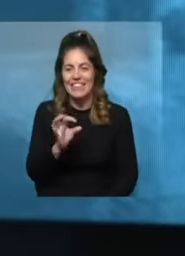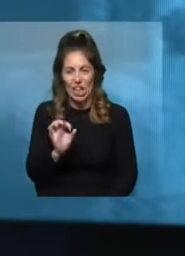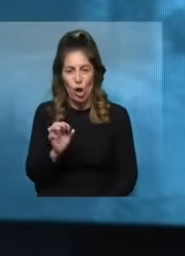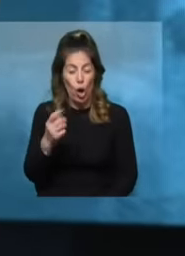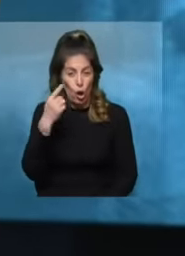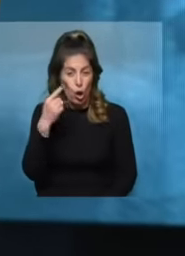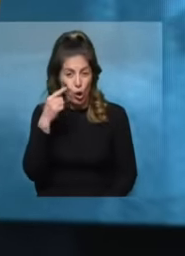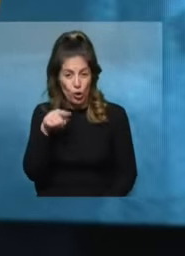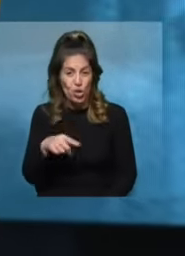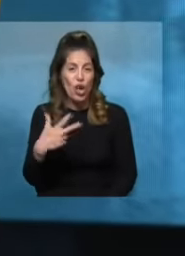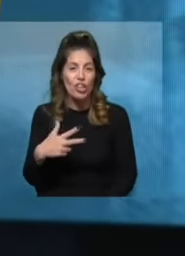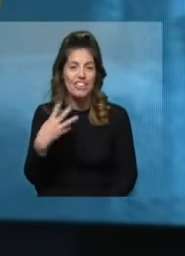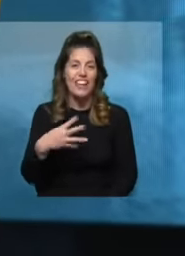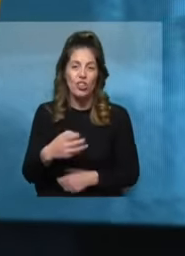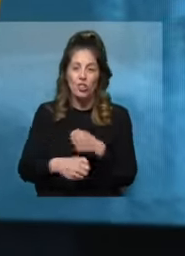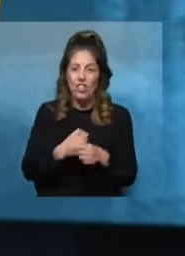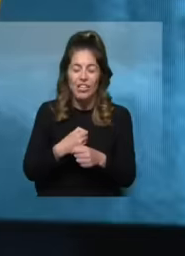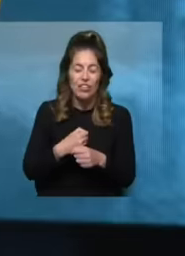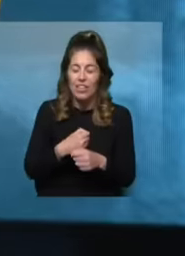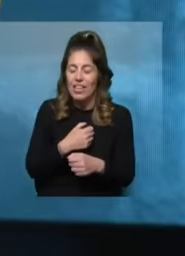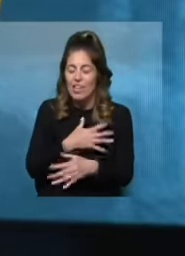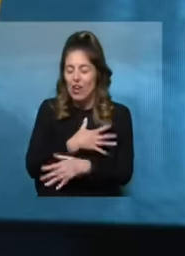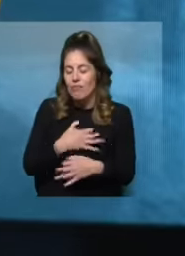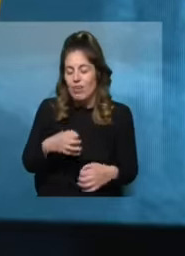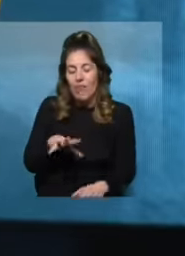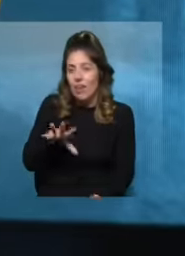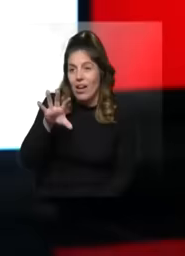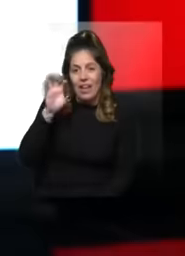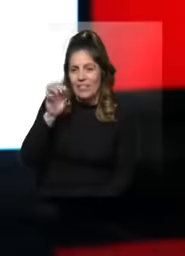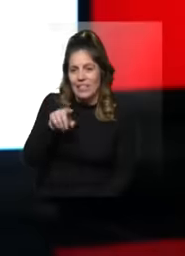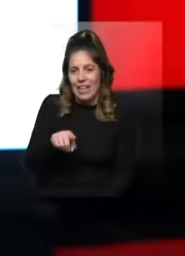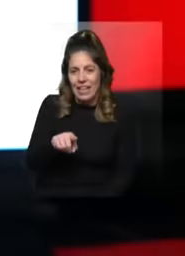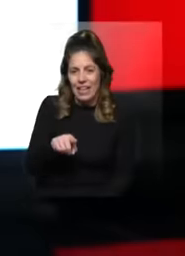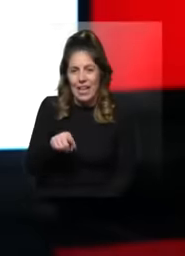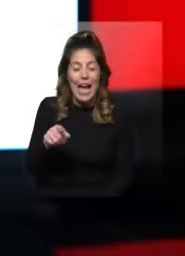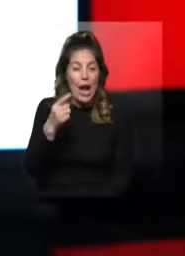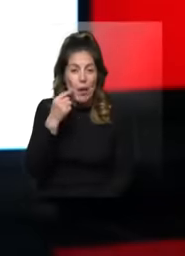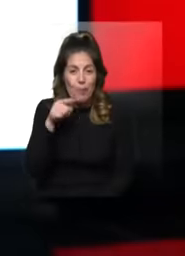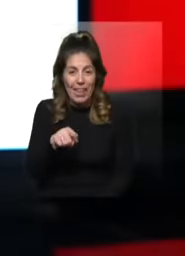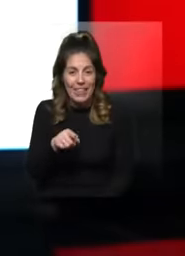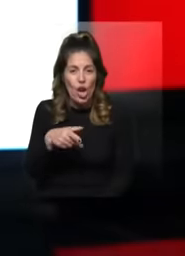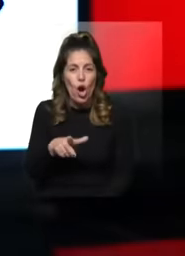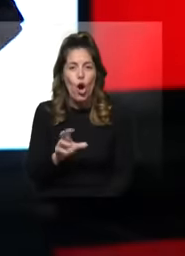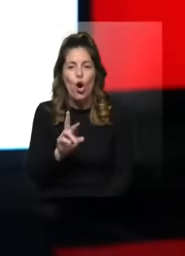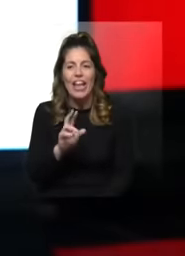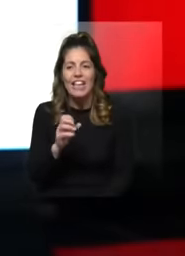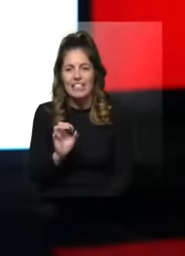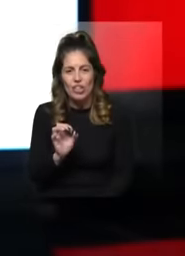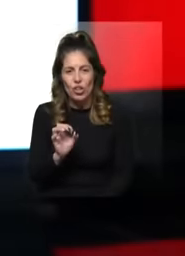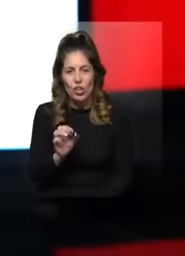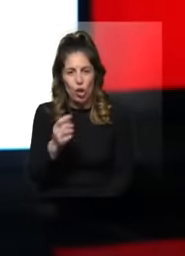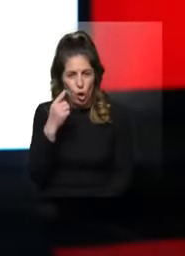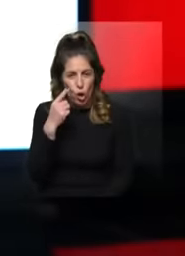Mateo a los 13, 14 años y quedó enganchadísimo. Bueno, porque Horacio lo conoció a Mateo. Sí, Horacio sí.